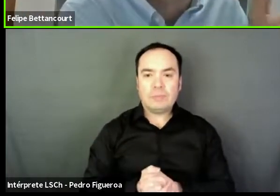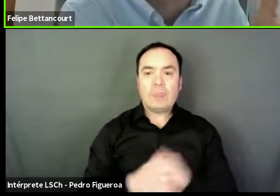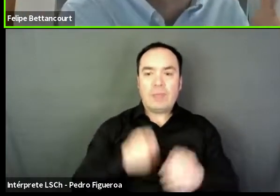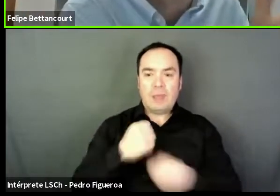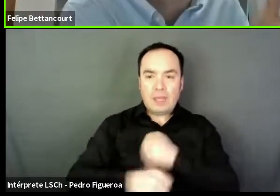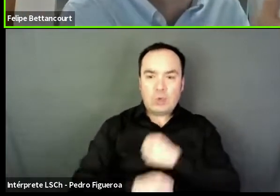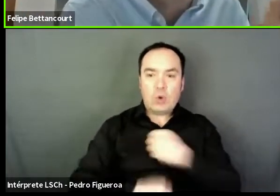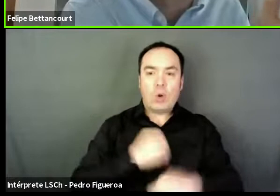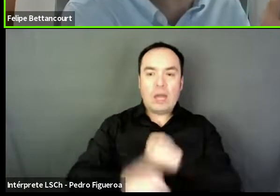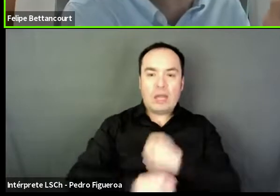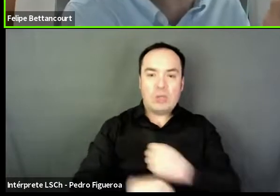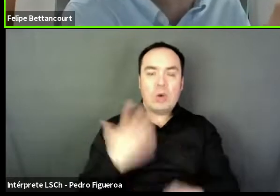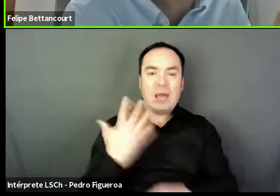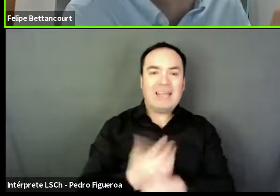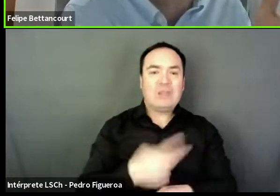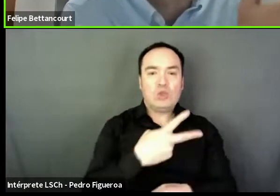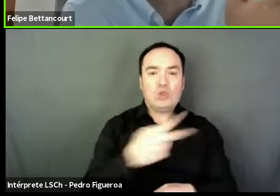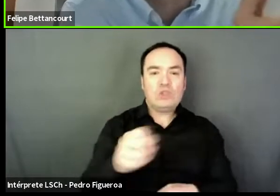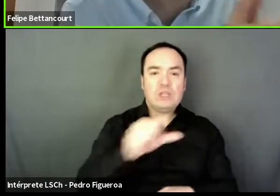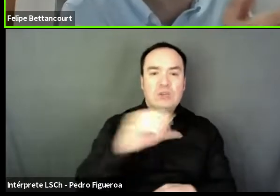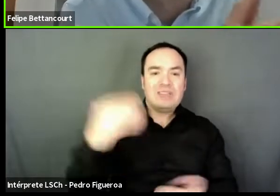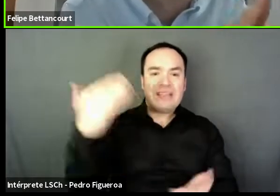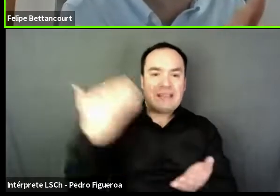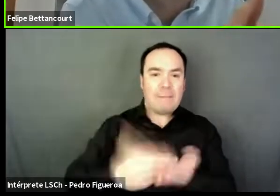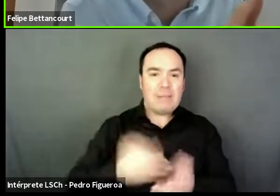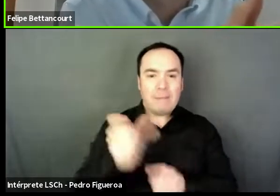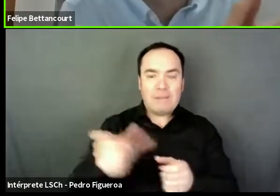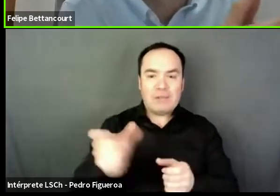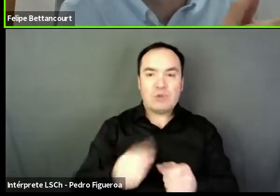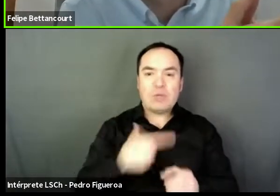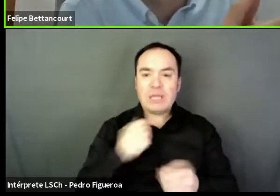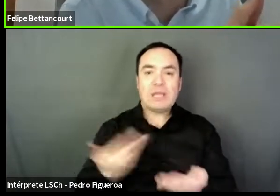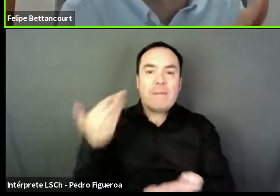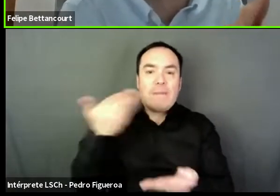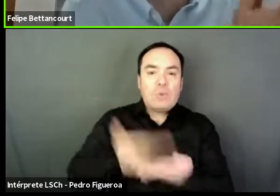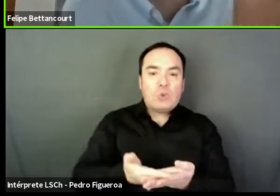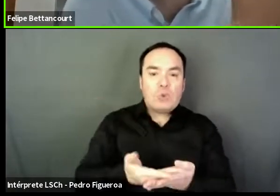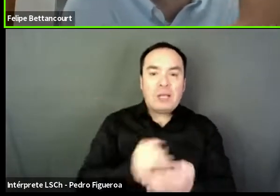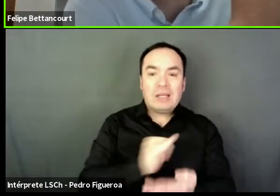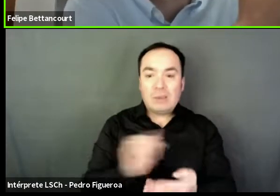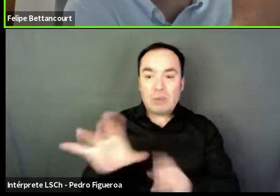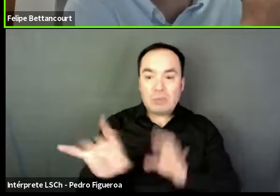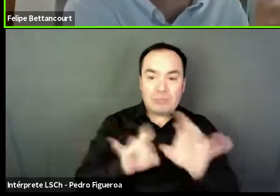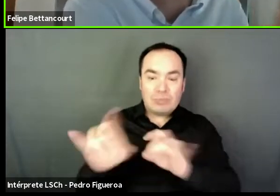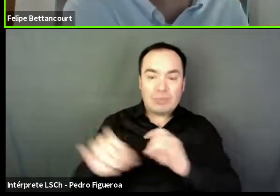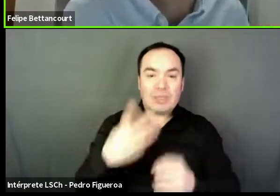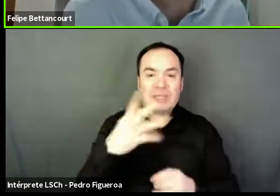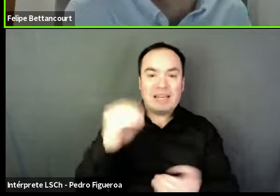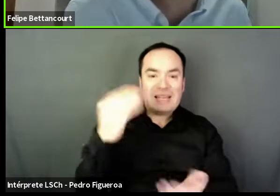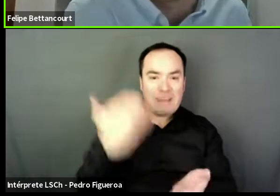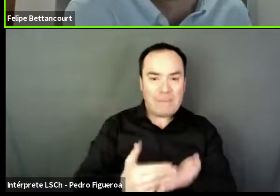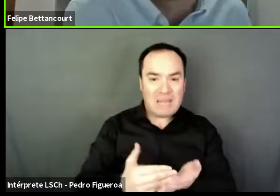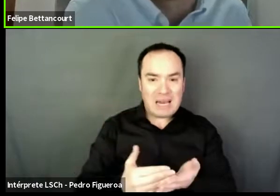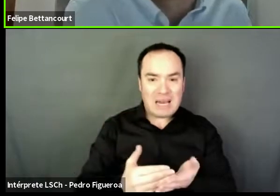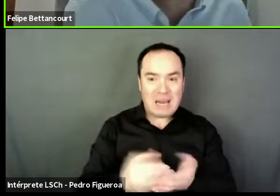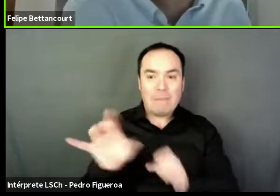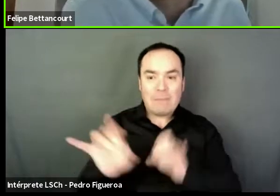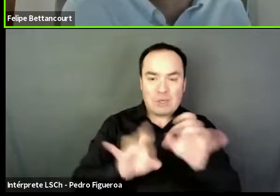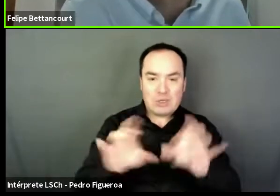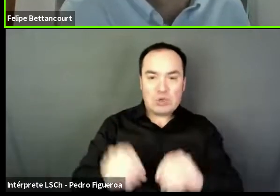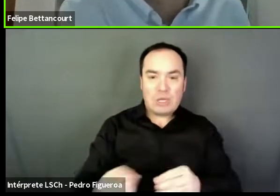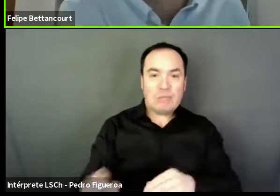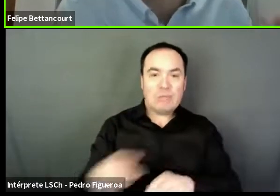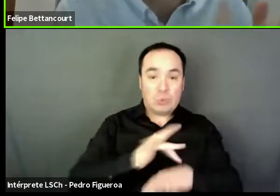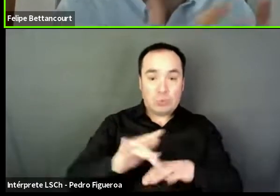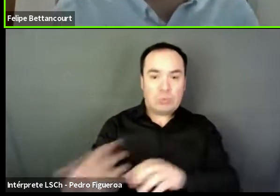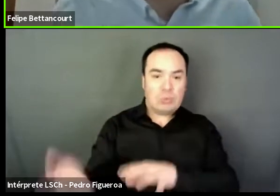260 mil postulantes últimos años para 30 mil cubos ya ciento o sea 230 mil quedan fuera